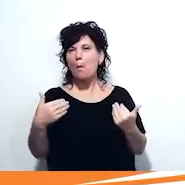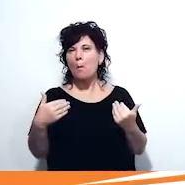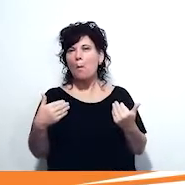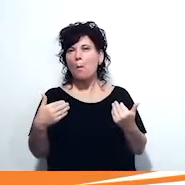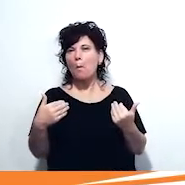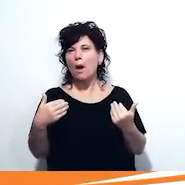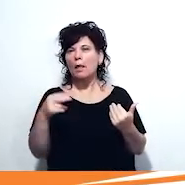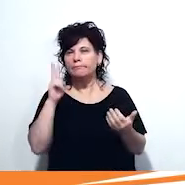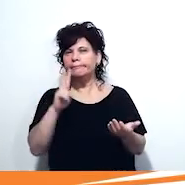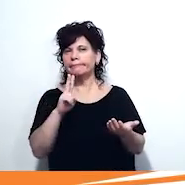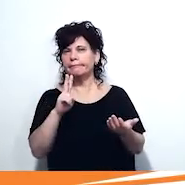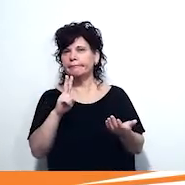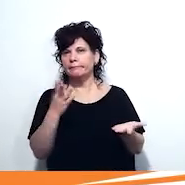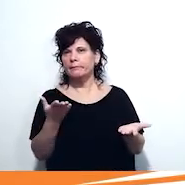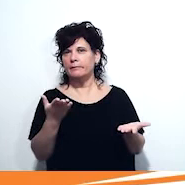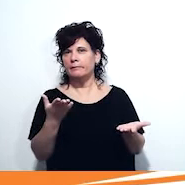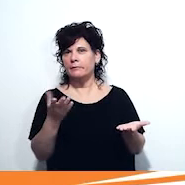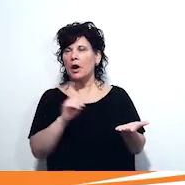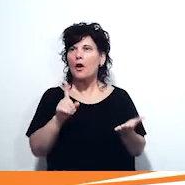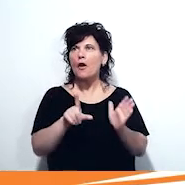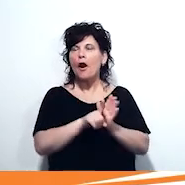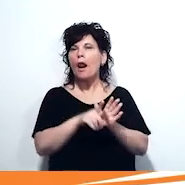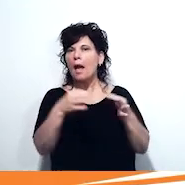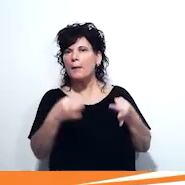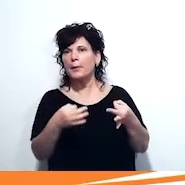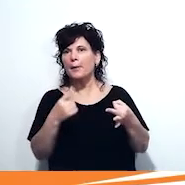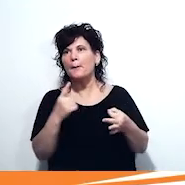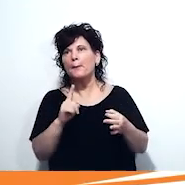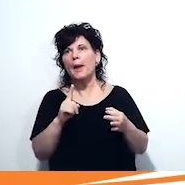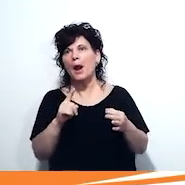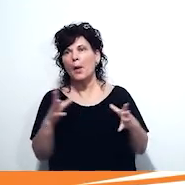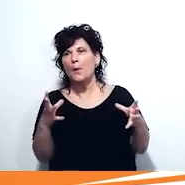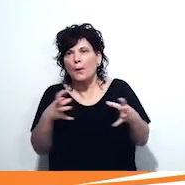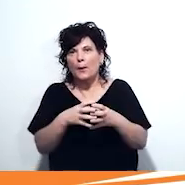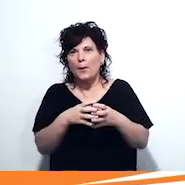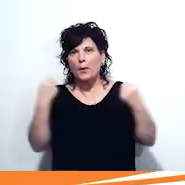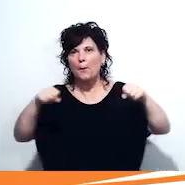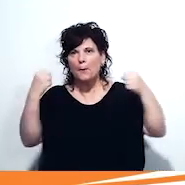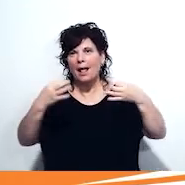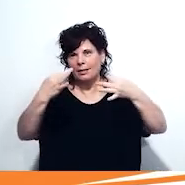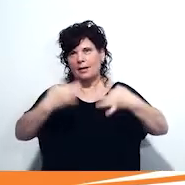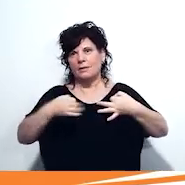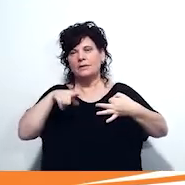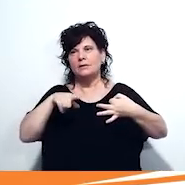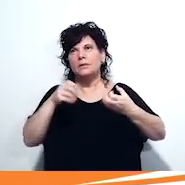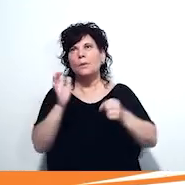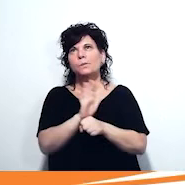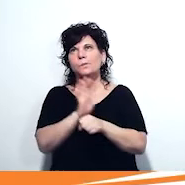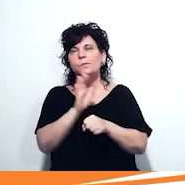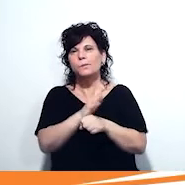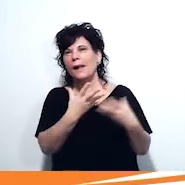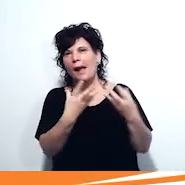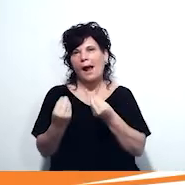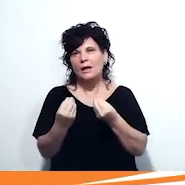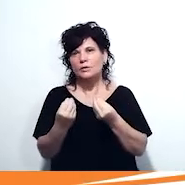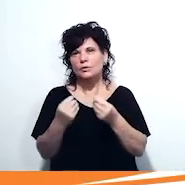puedan tomarlas en cuenta, aunque no sea necesariamente una ley. A veces un conjunto de mejores prácticas ayuda mucho a facilitar